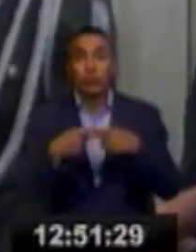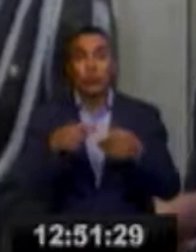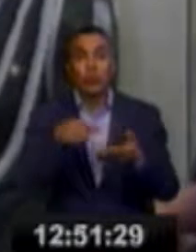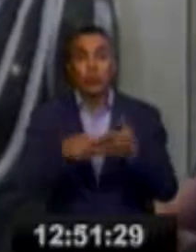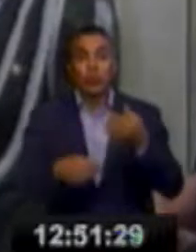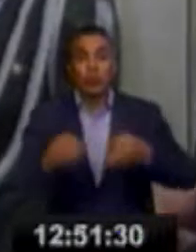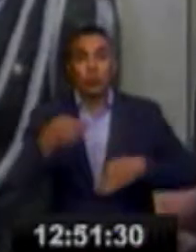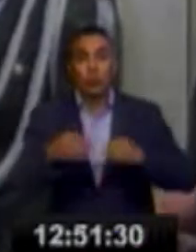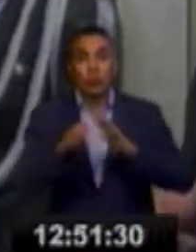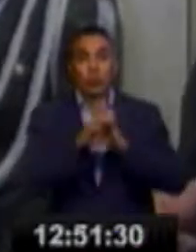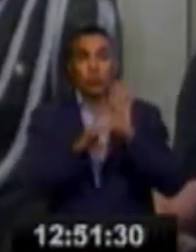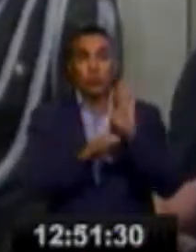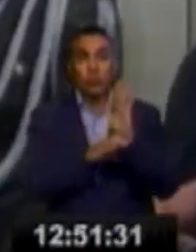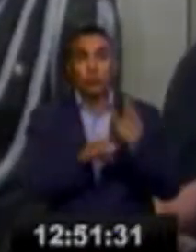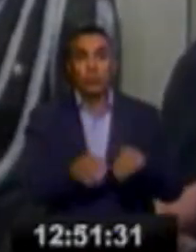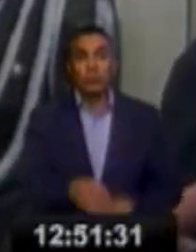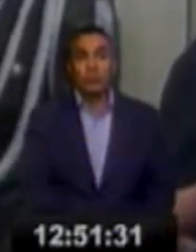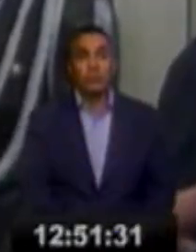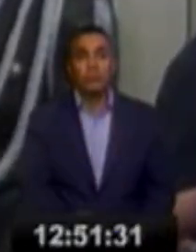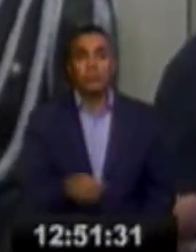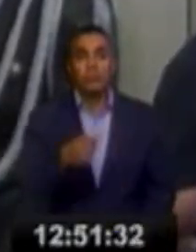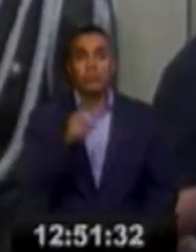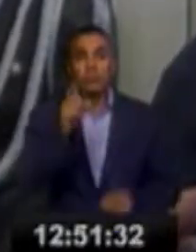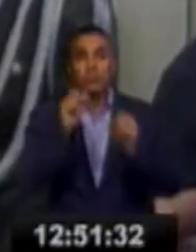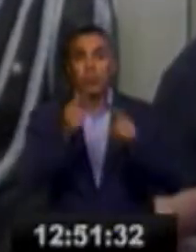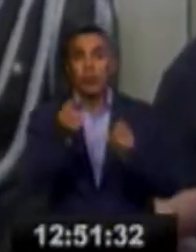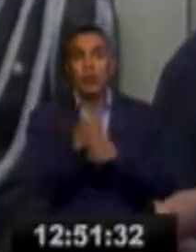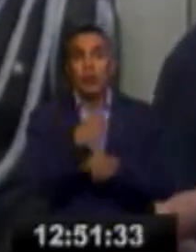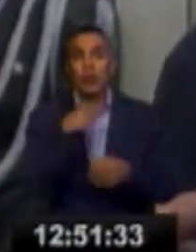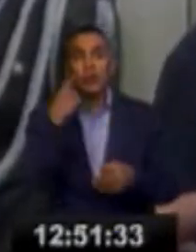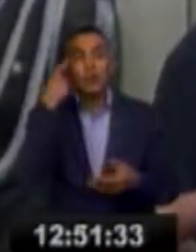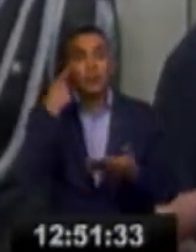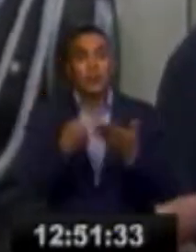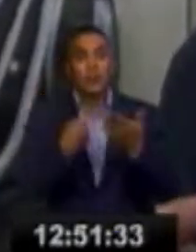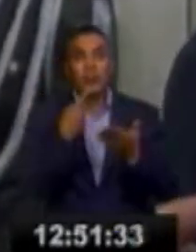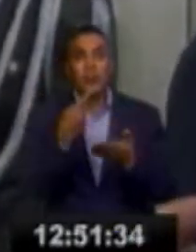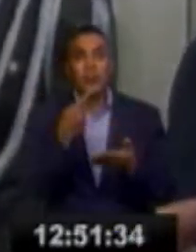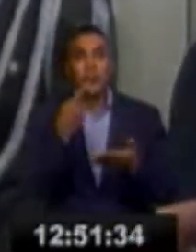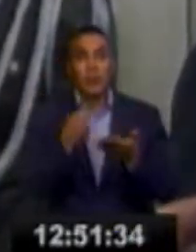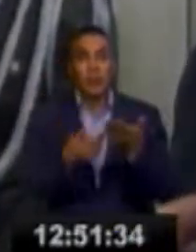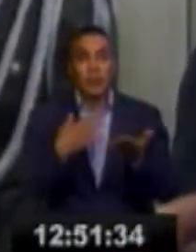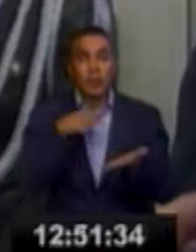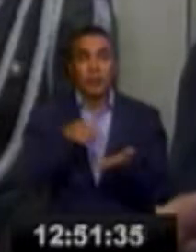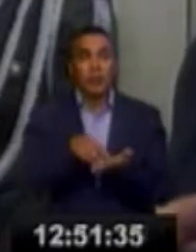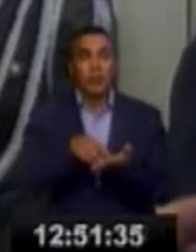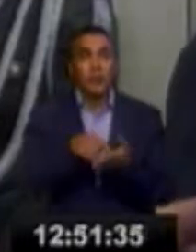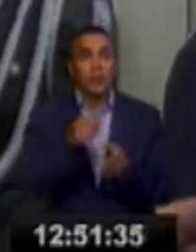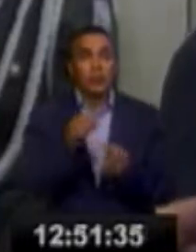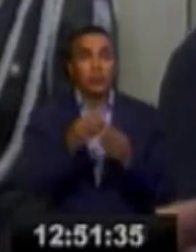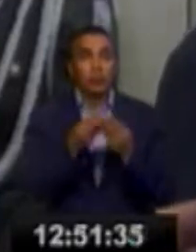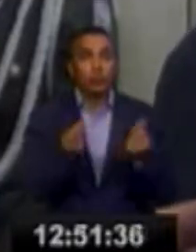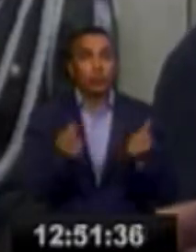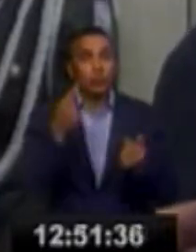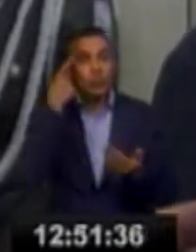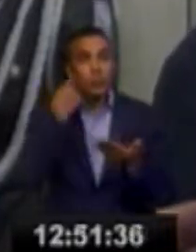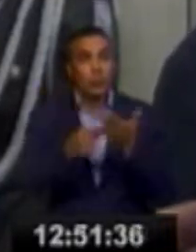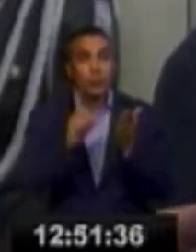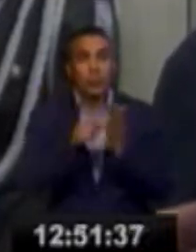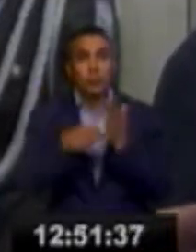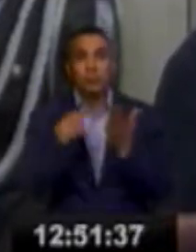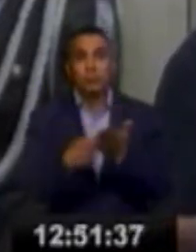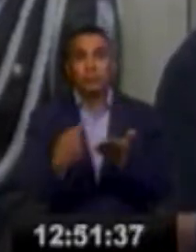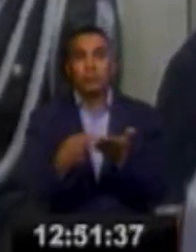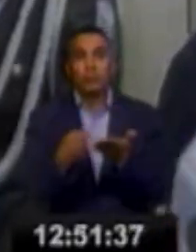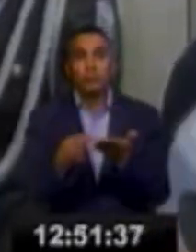Constitucional absuelva esa consulta que se hace, para poder determinar que este es el camino a través de la enmienda, para poder debatir cómo